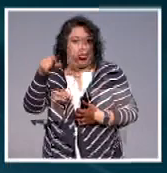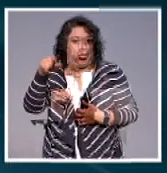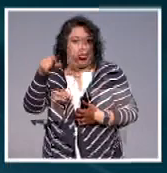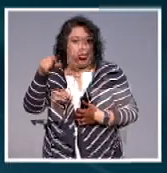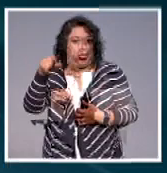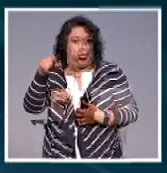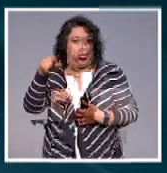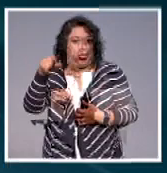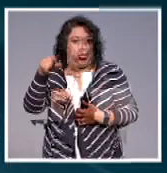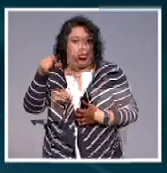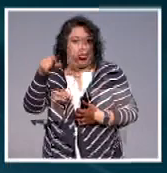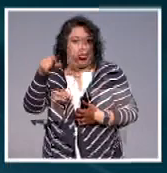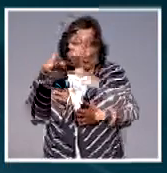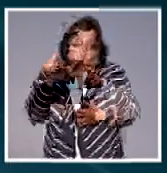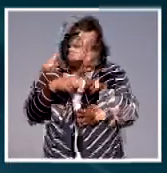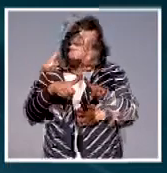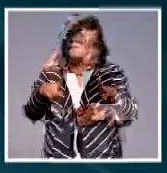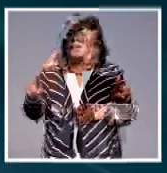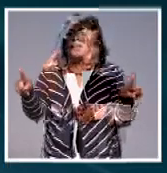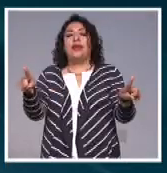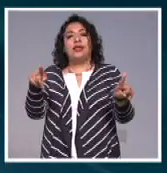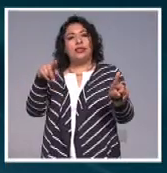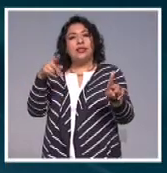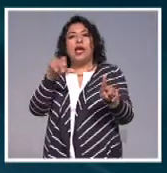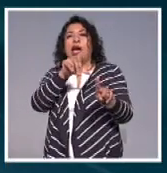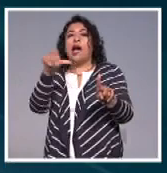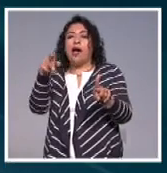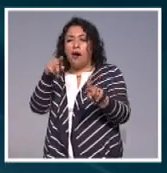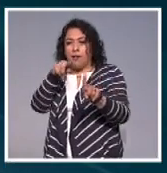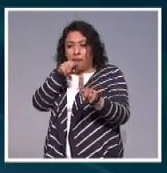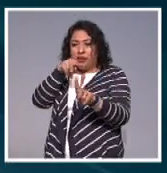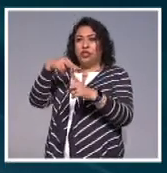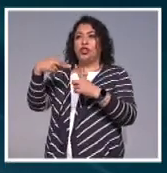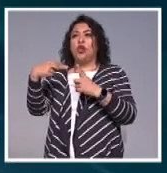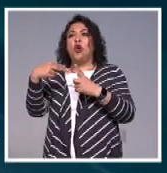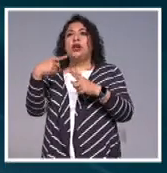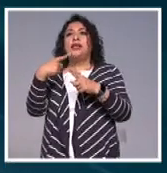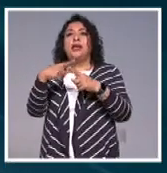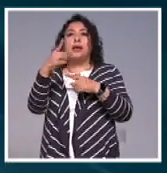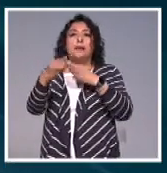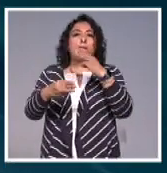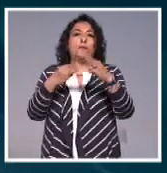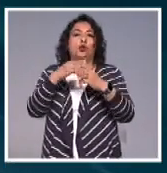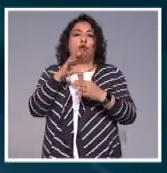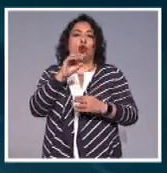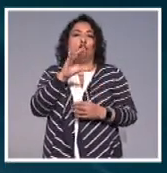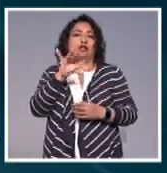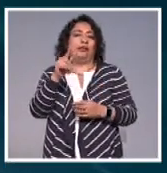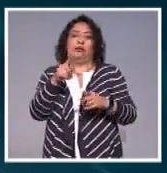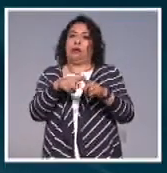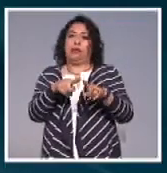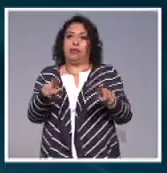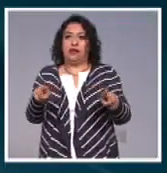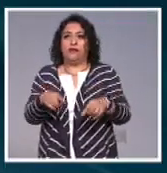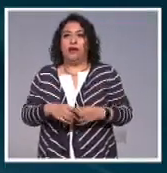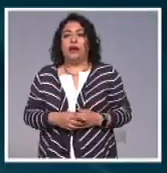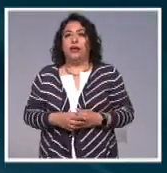porque pues ha sido muy distinta esta cosmovisión que nos ha generado el mundo occidental.